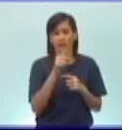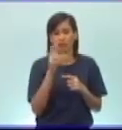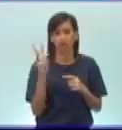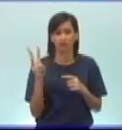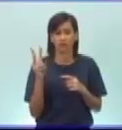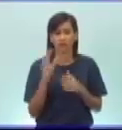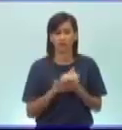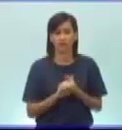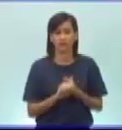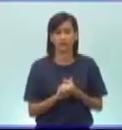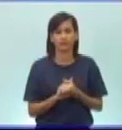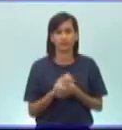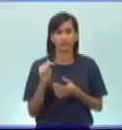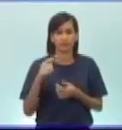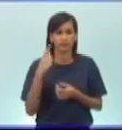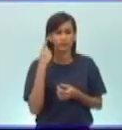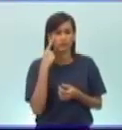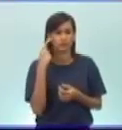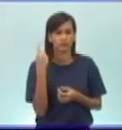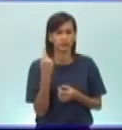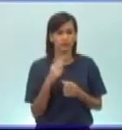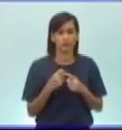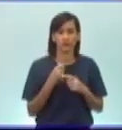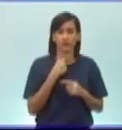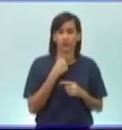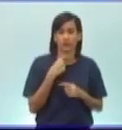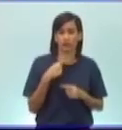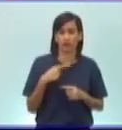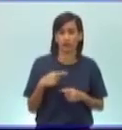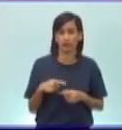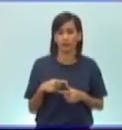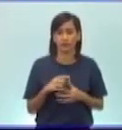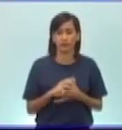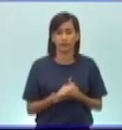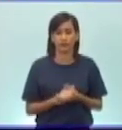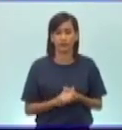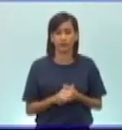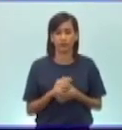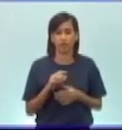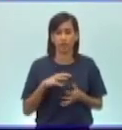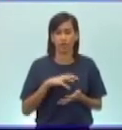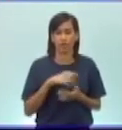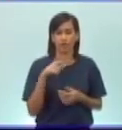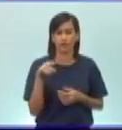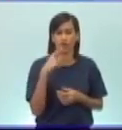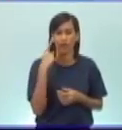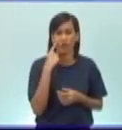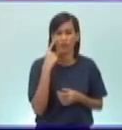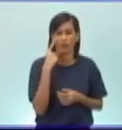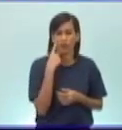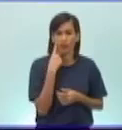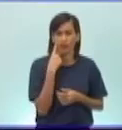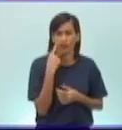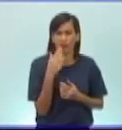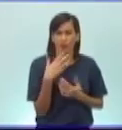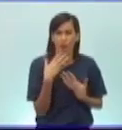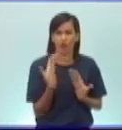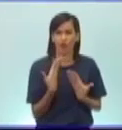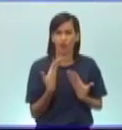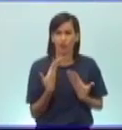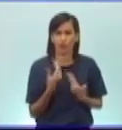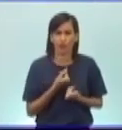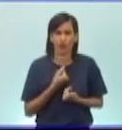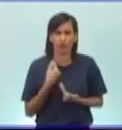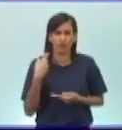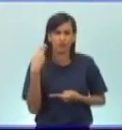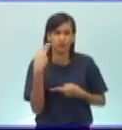Veamos entonces un ejemplo en el cual vamos a ver cómo hacemos o cómo operamos